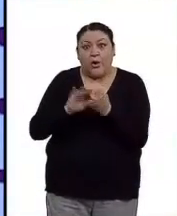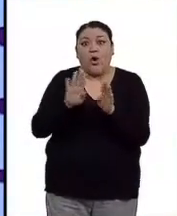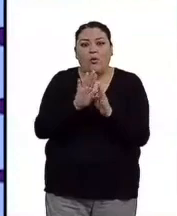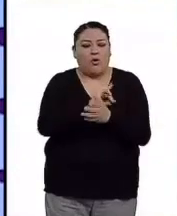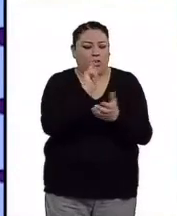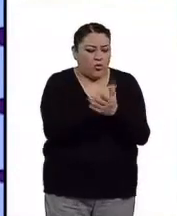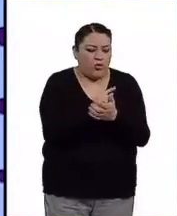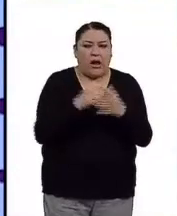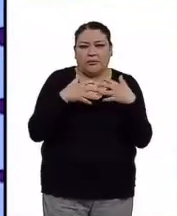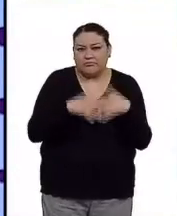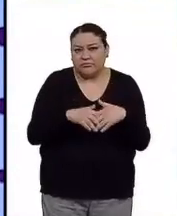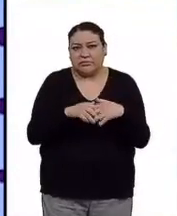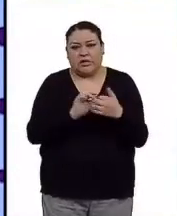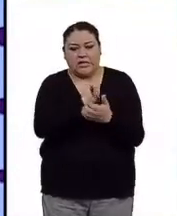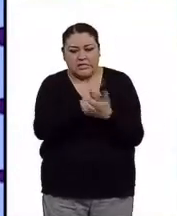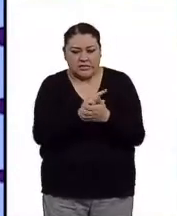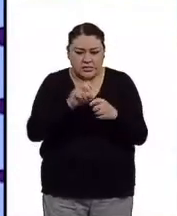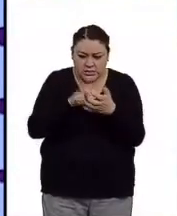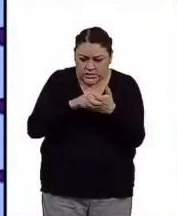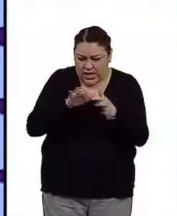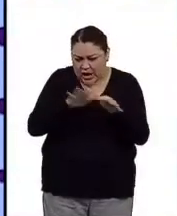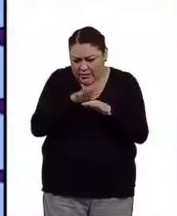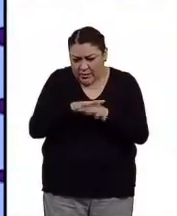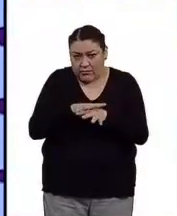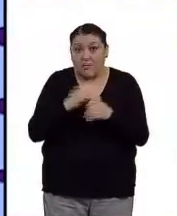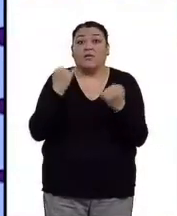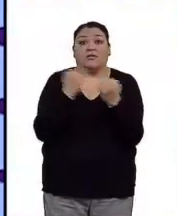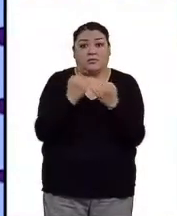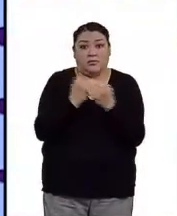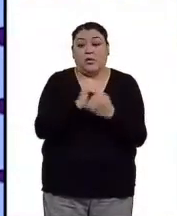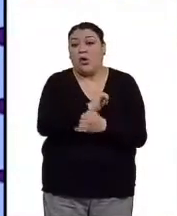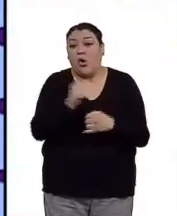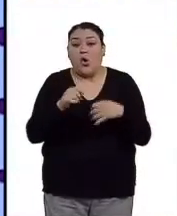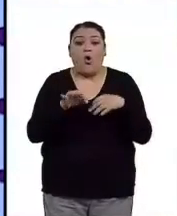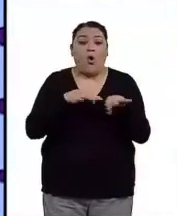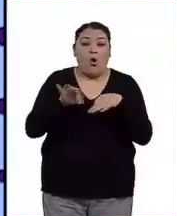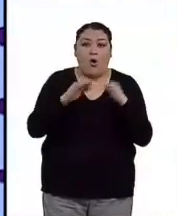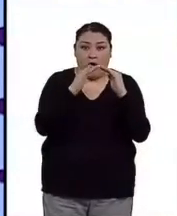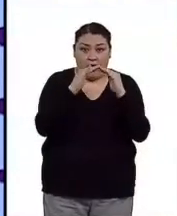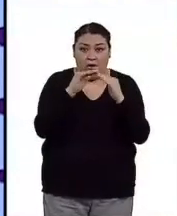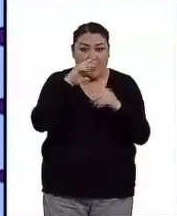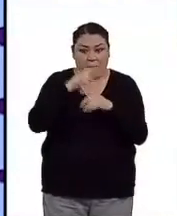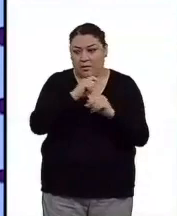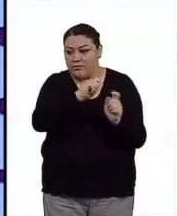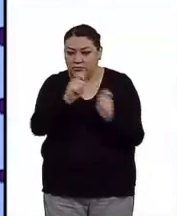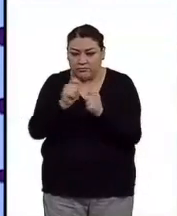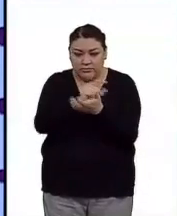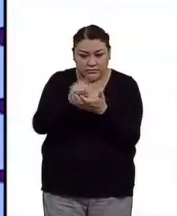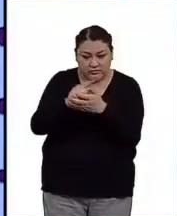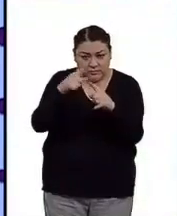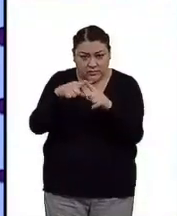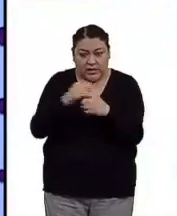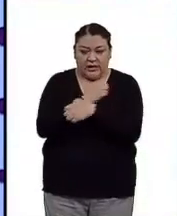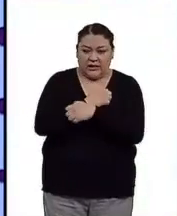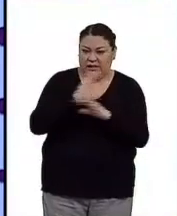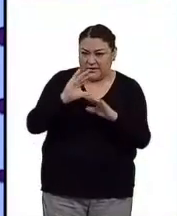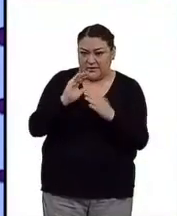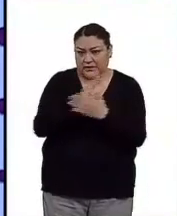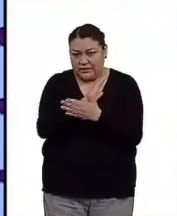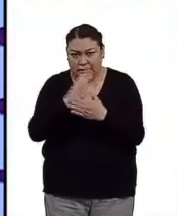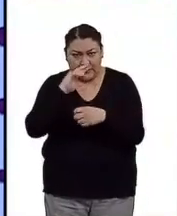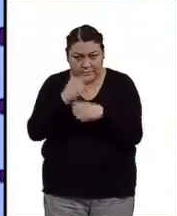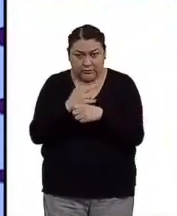desde las empresas, desde la distribución del trabajo doméstico dentro de los hogares, de la educación, con